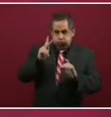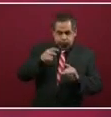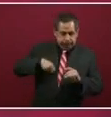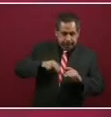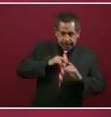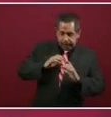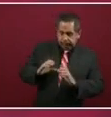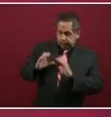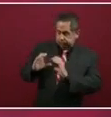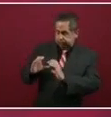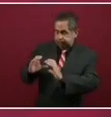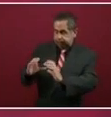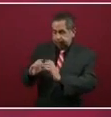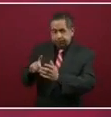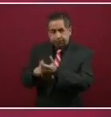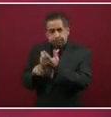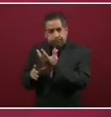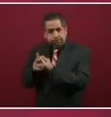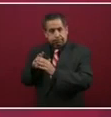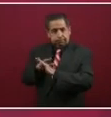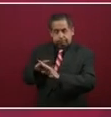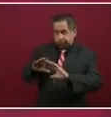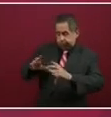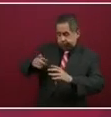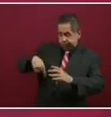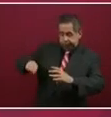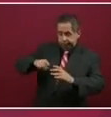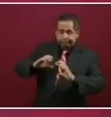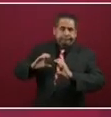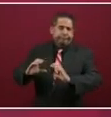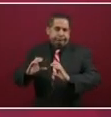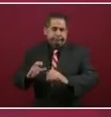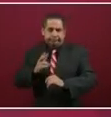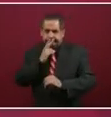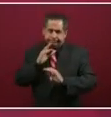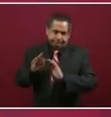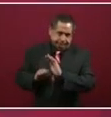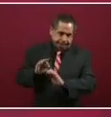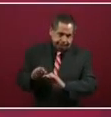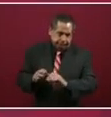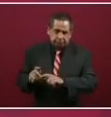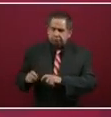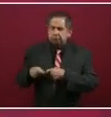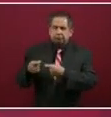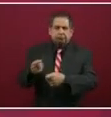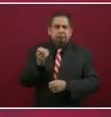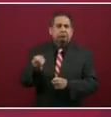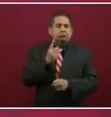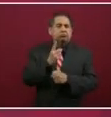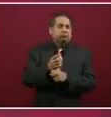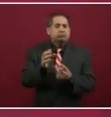opciones de integración a la actividad productiva en la región.